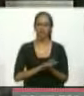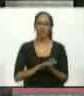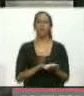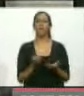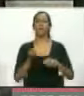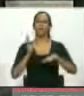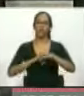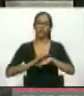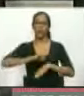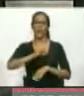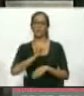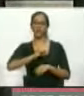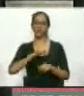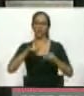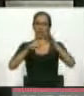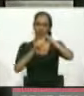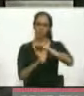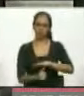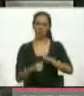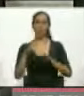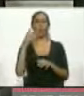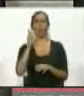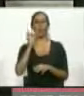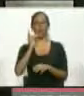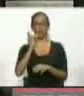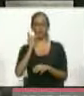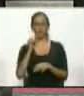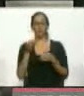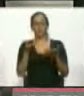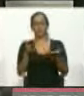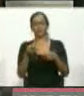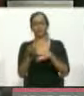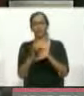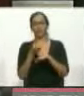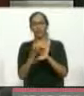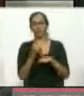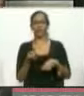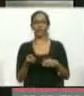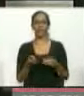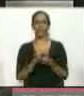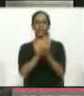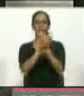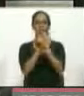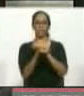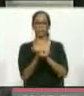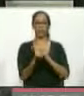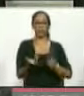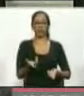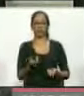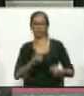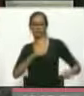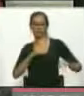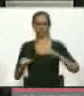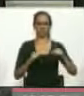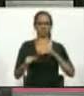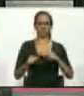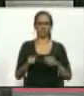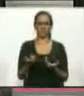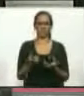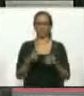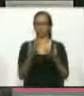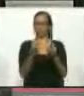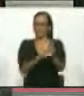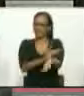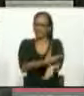represivas del estado boliviano de ese estado que bueno que se convirtió en una especie de plutocracia bueno llena de sangre